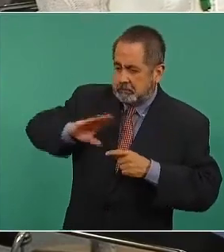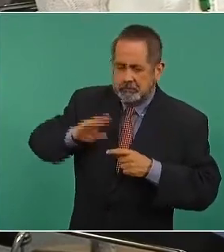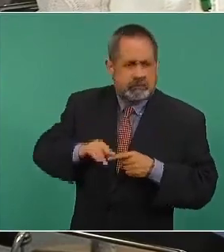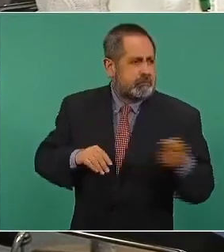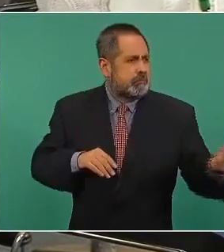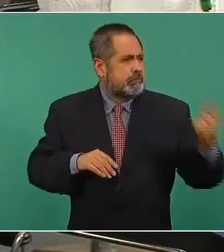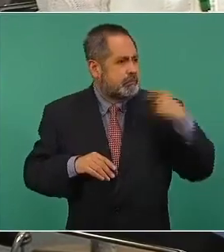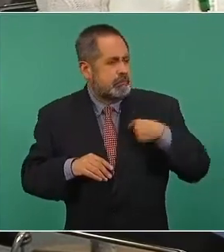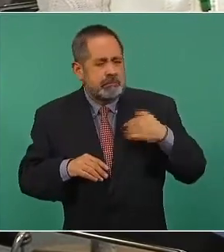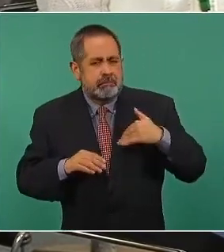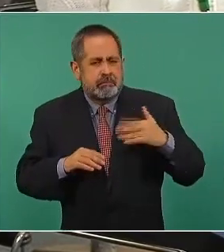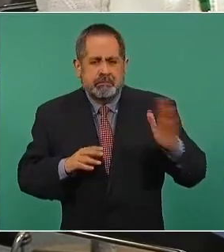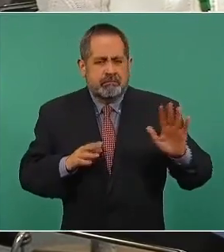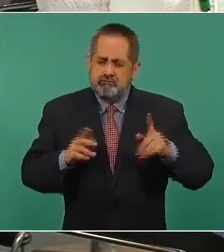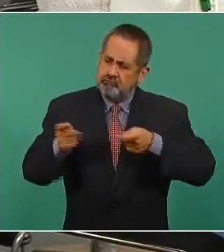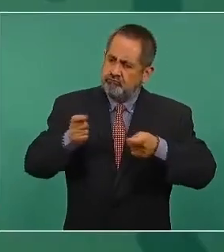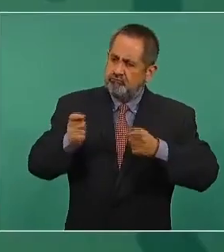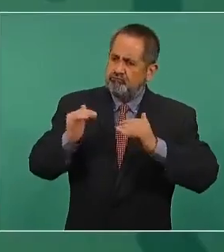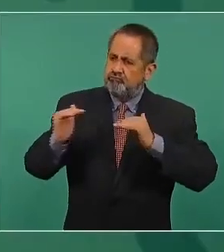si no hay equilibrios.